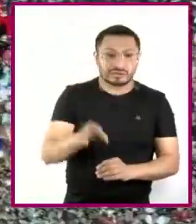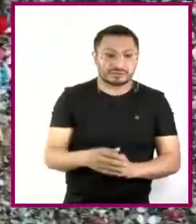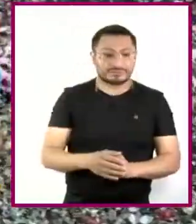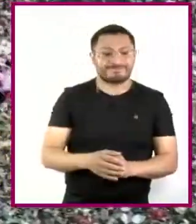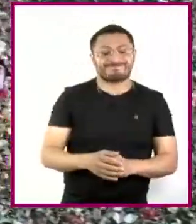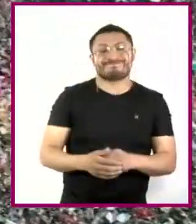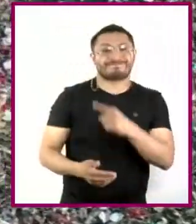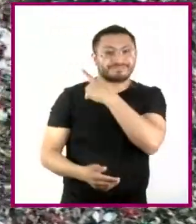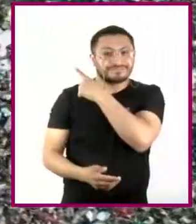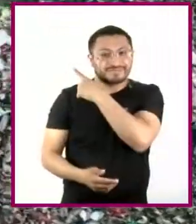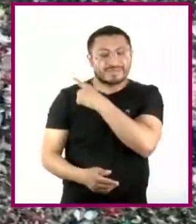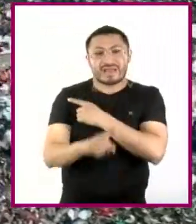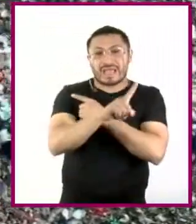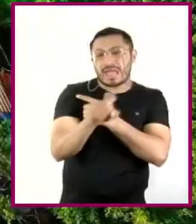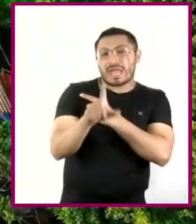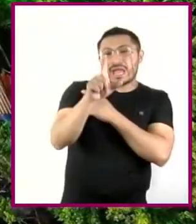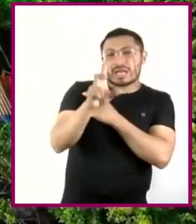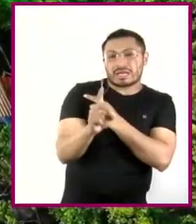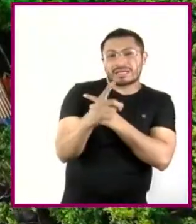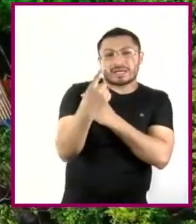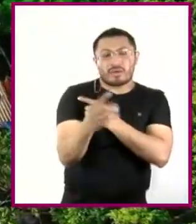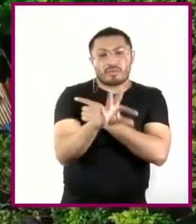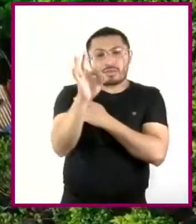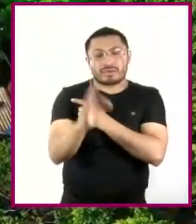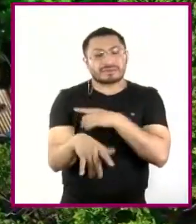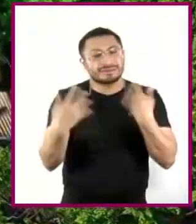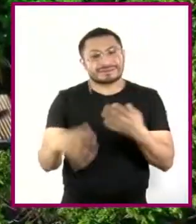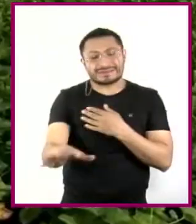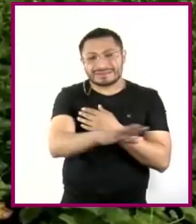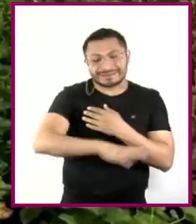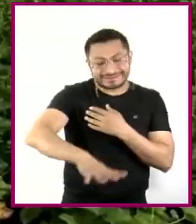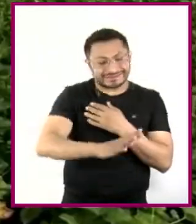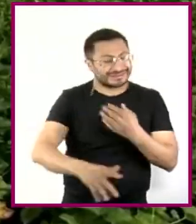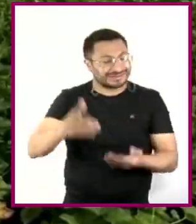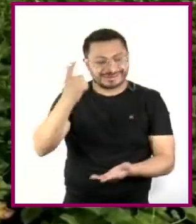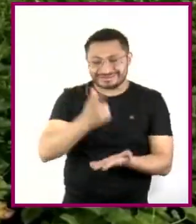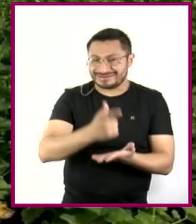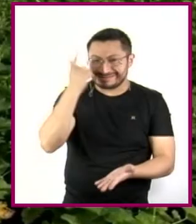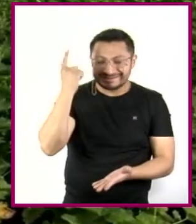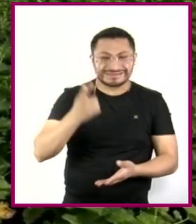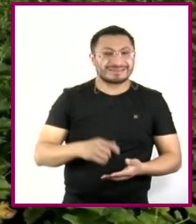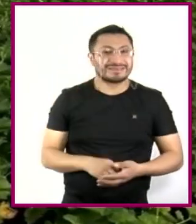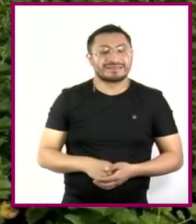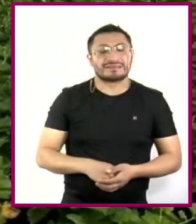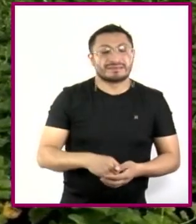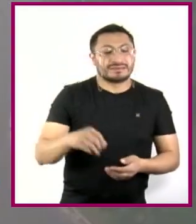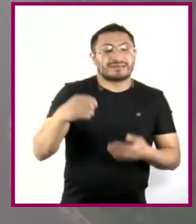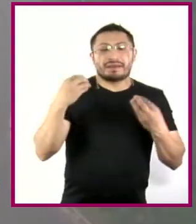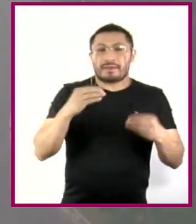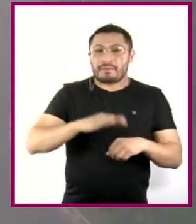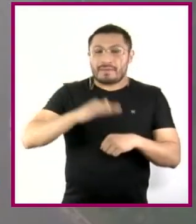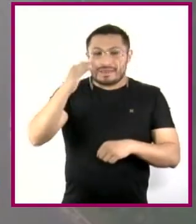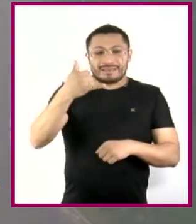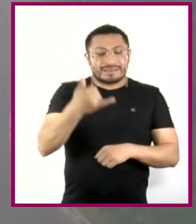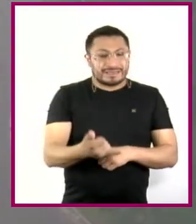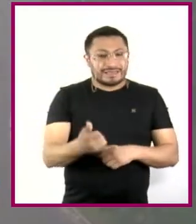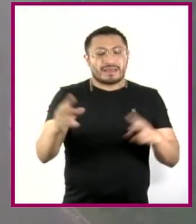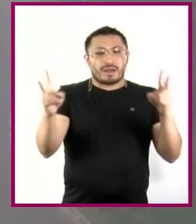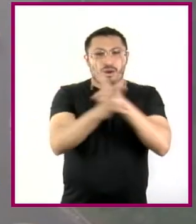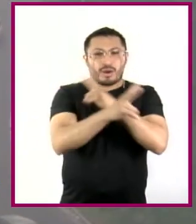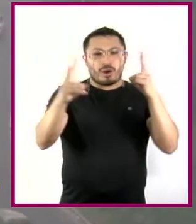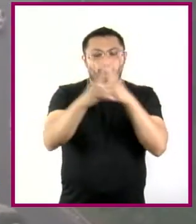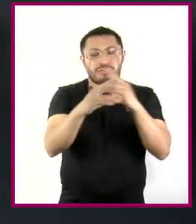un 131%. La degradación de suelos incrementó en 77%, mientras que la degradación del